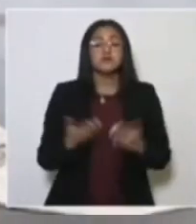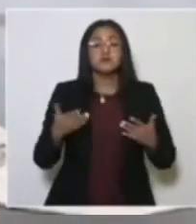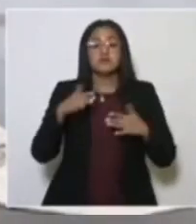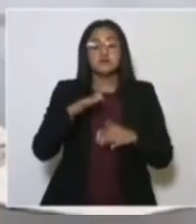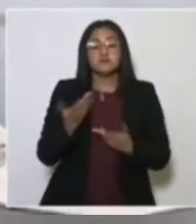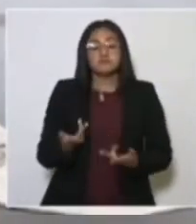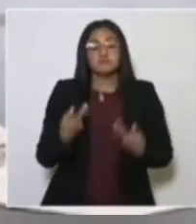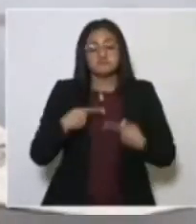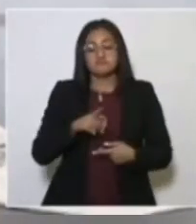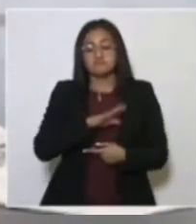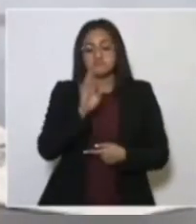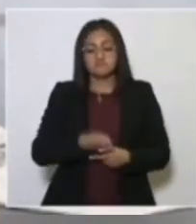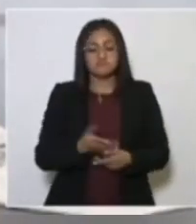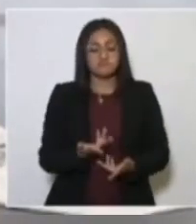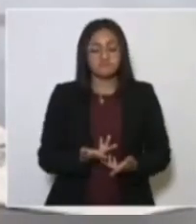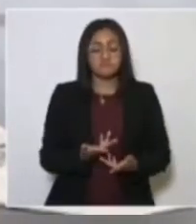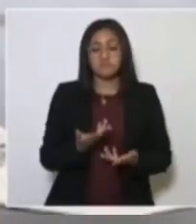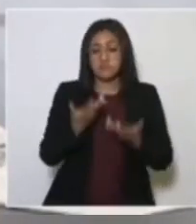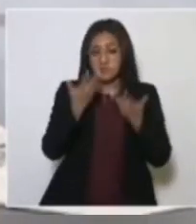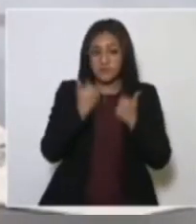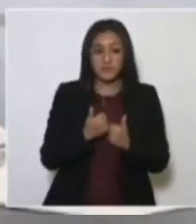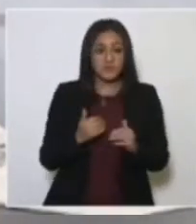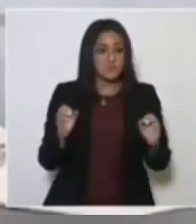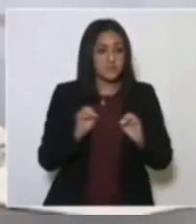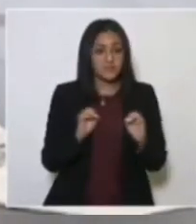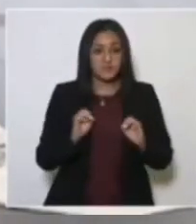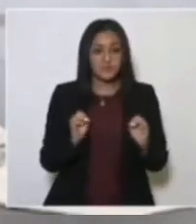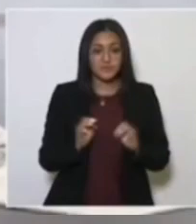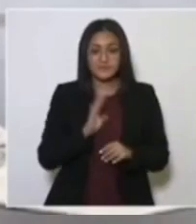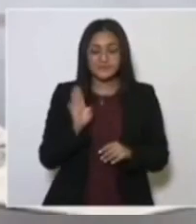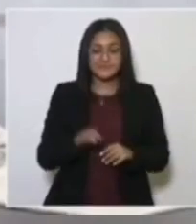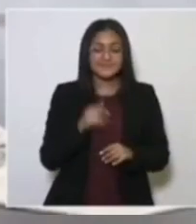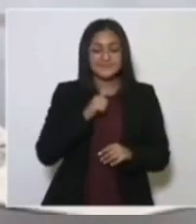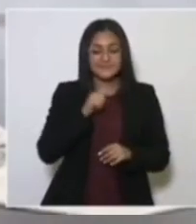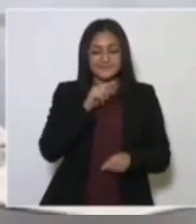respecta a las defunciones, afortunadamente no hubo defunciones en las últimas 24 horas.